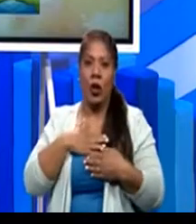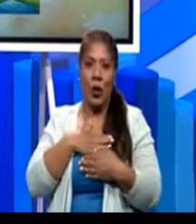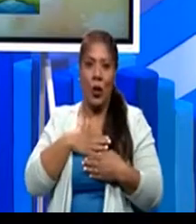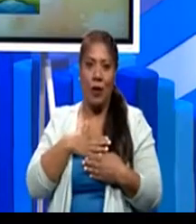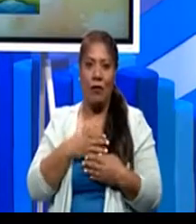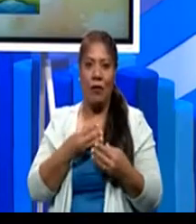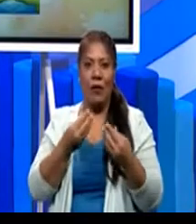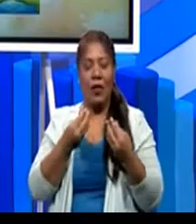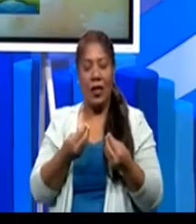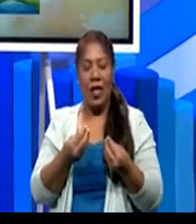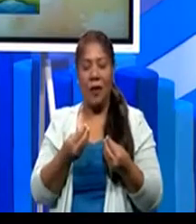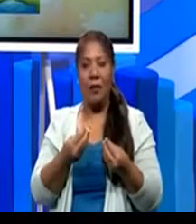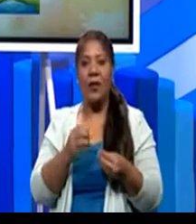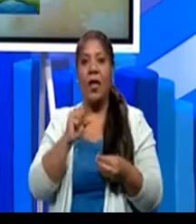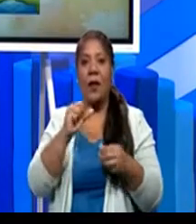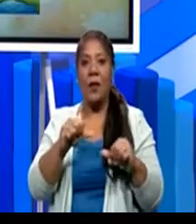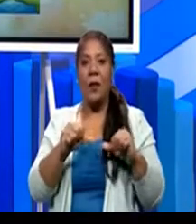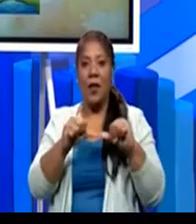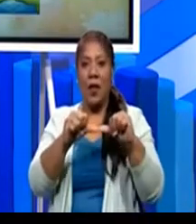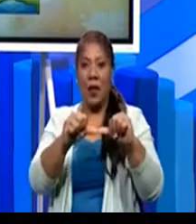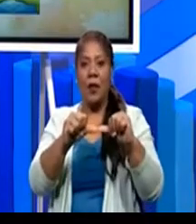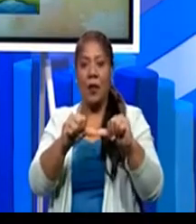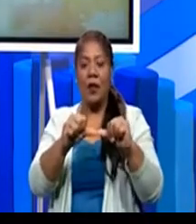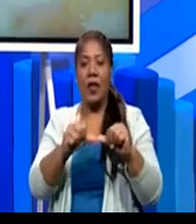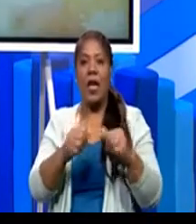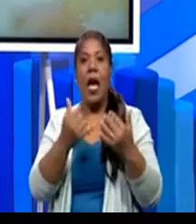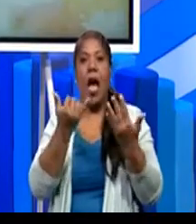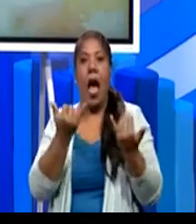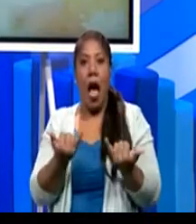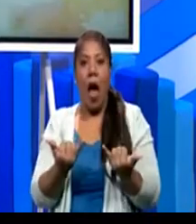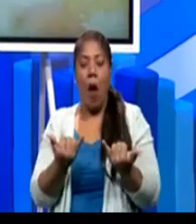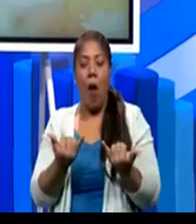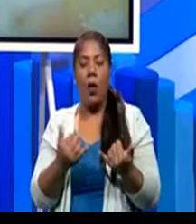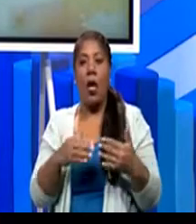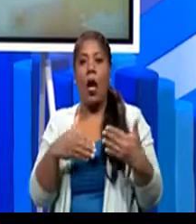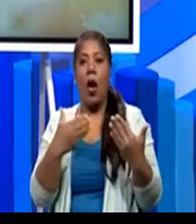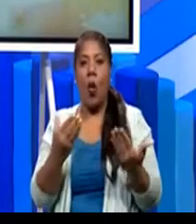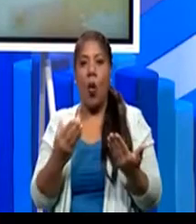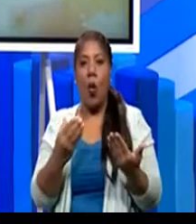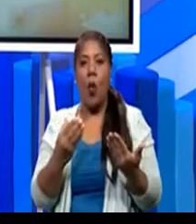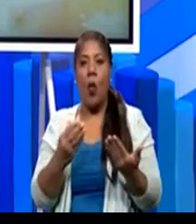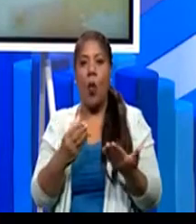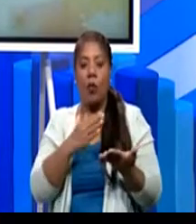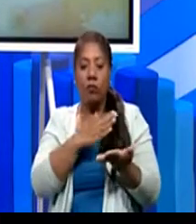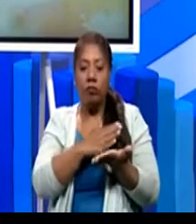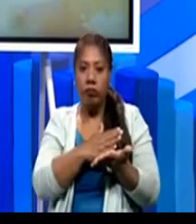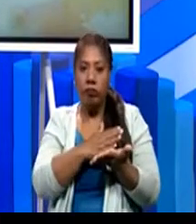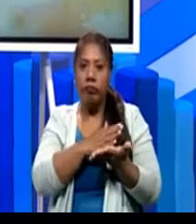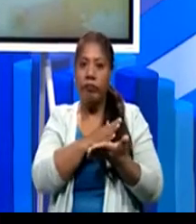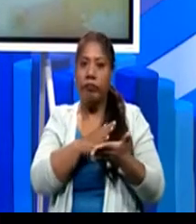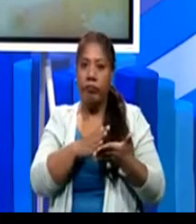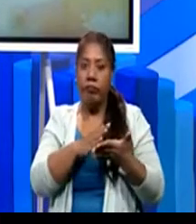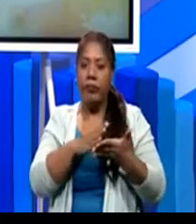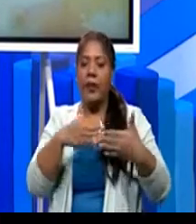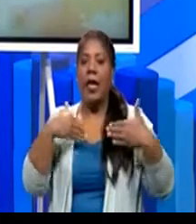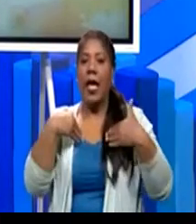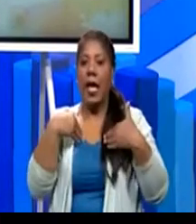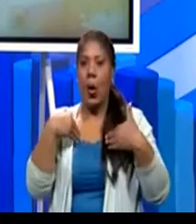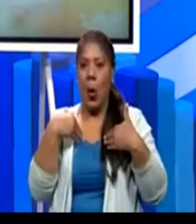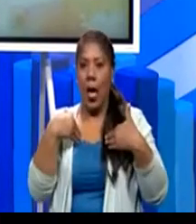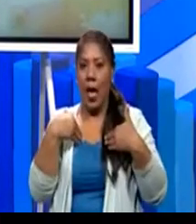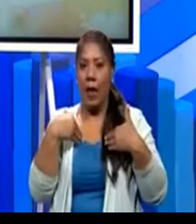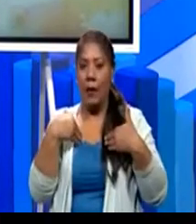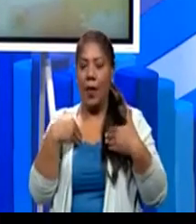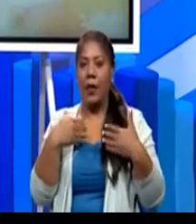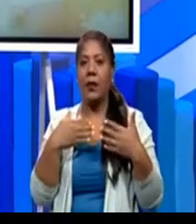Así que vamos a seguir viendo cómo se clasifica ahora la parte de la descripción de los animales, y esta parte